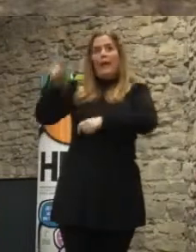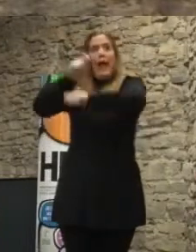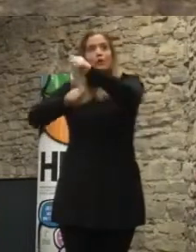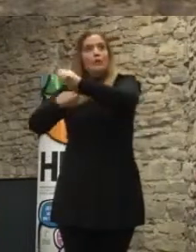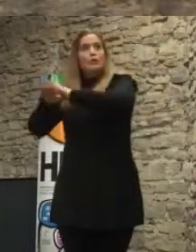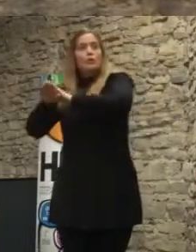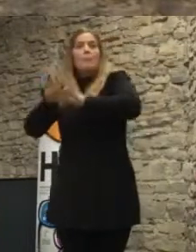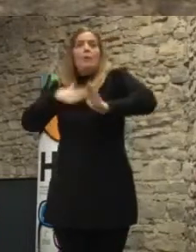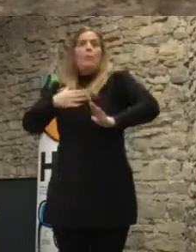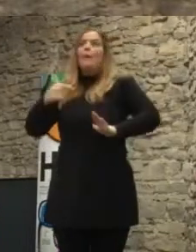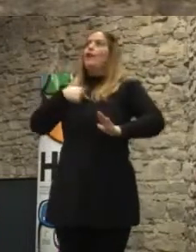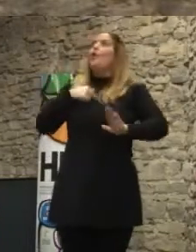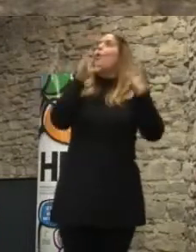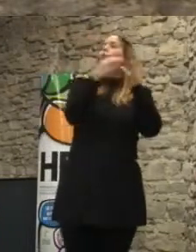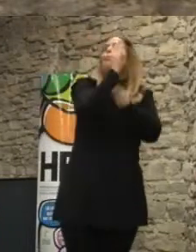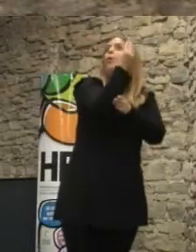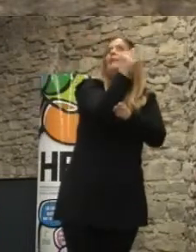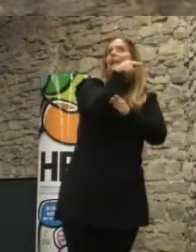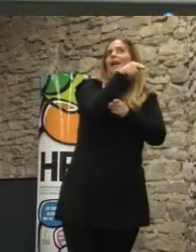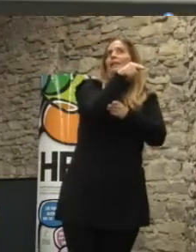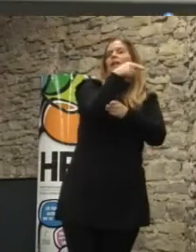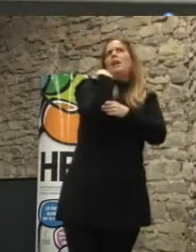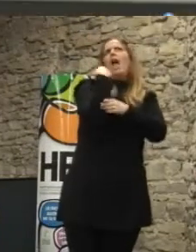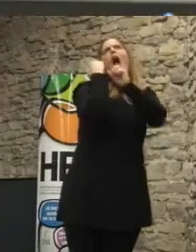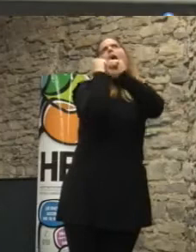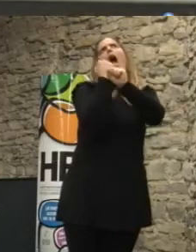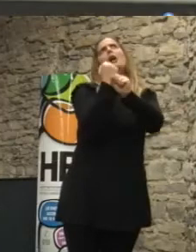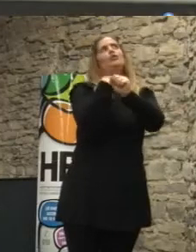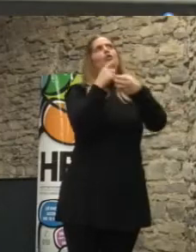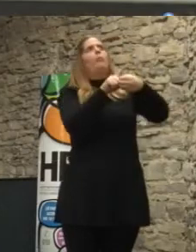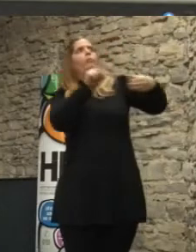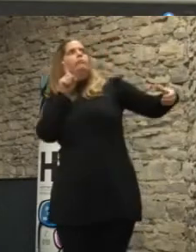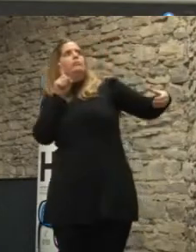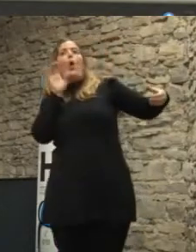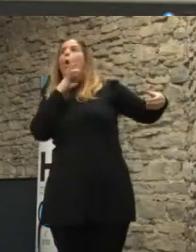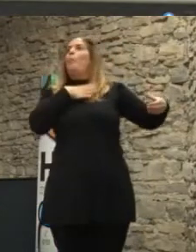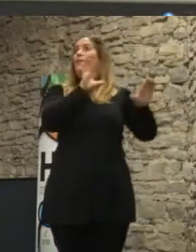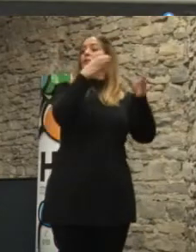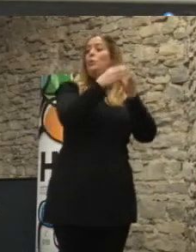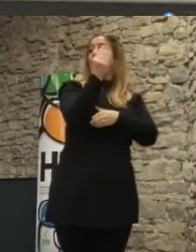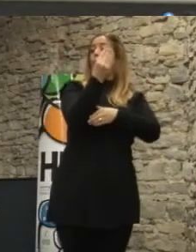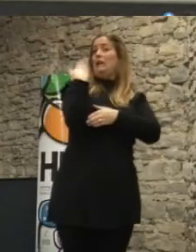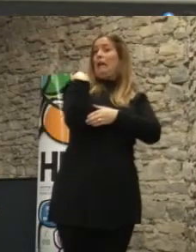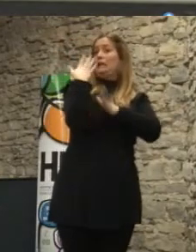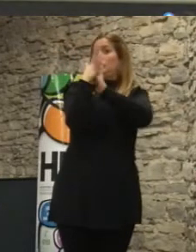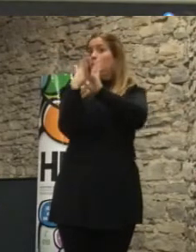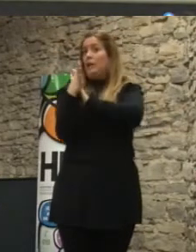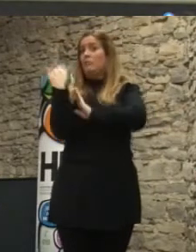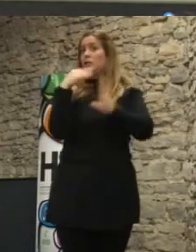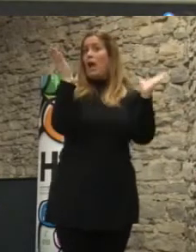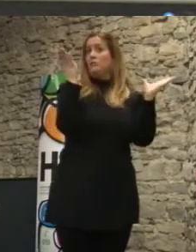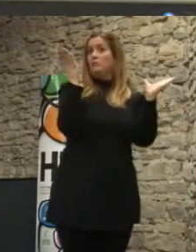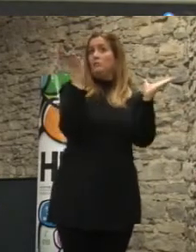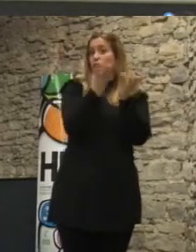grupo juvenil este que llevábamos, y ese grupo juvenil no existe. Ese que os explicaba antes que pasábamos